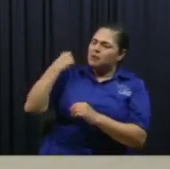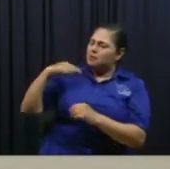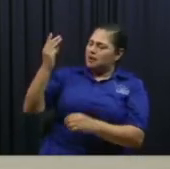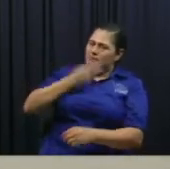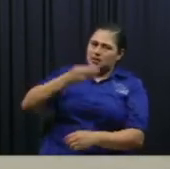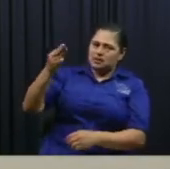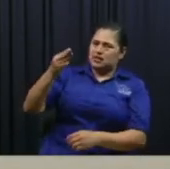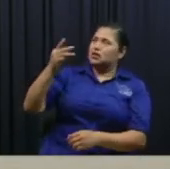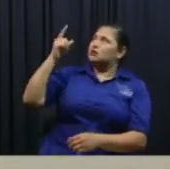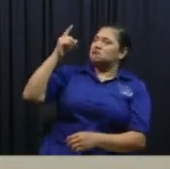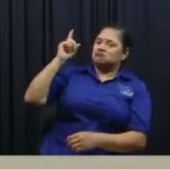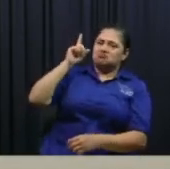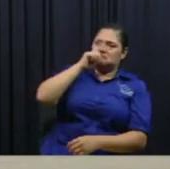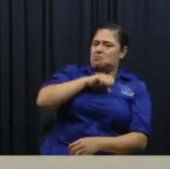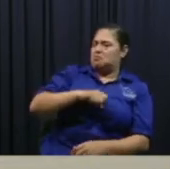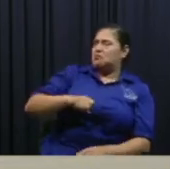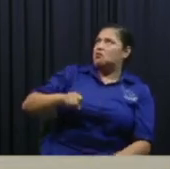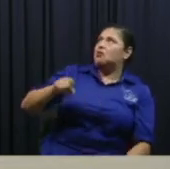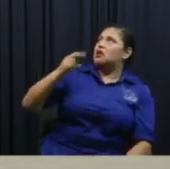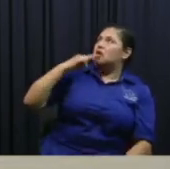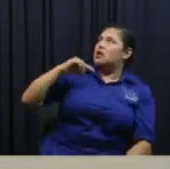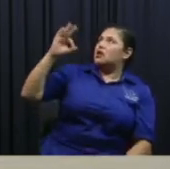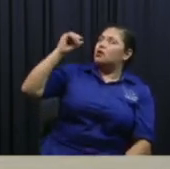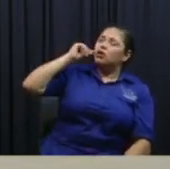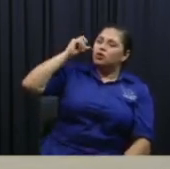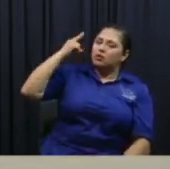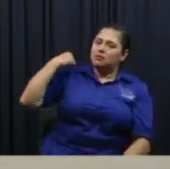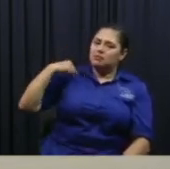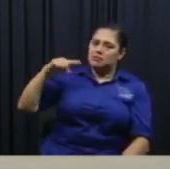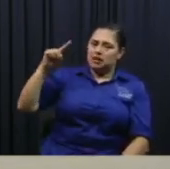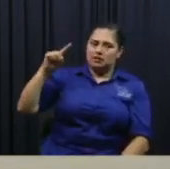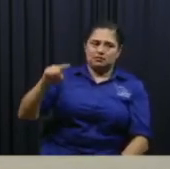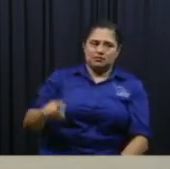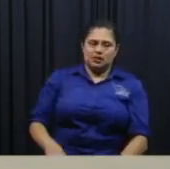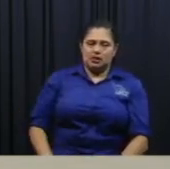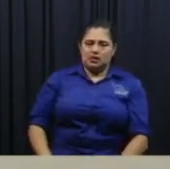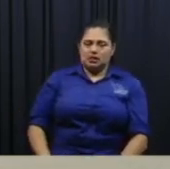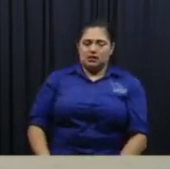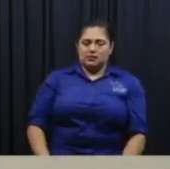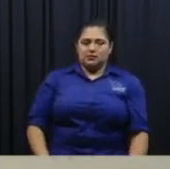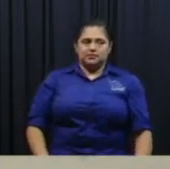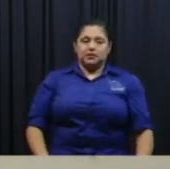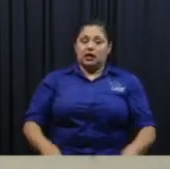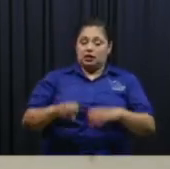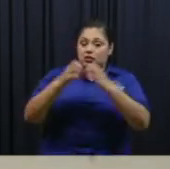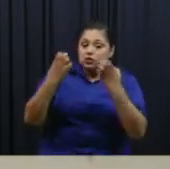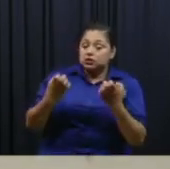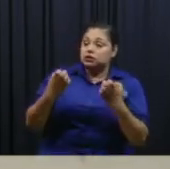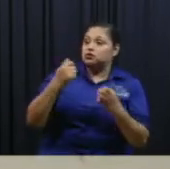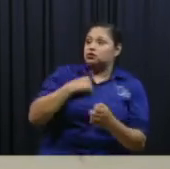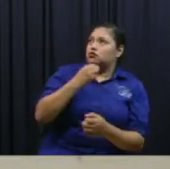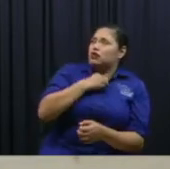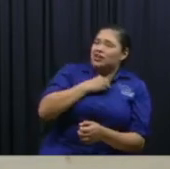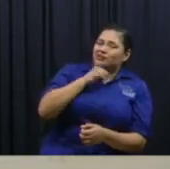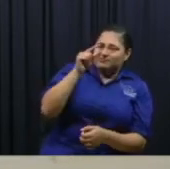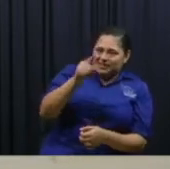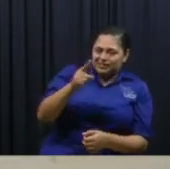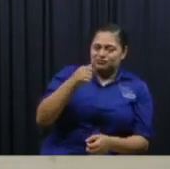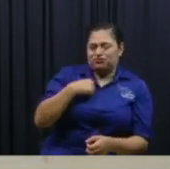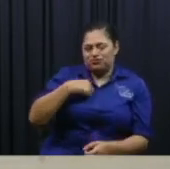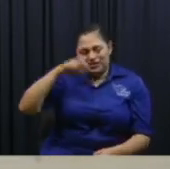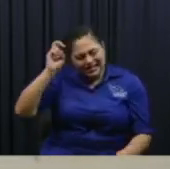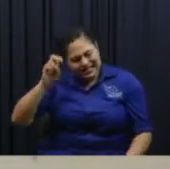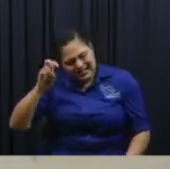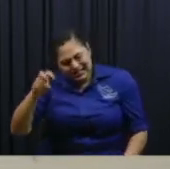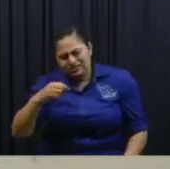arrepentirte entonces aquí dice eso Entonces yo quiero esto y yo lo quiero y yo lo